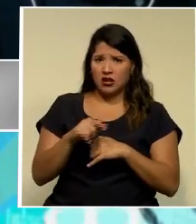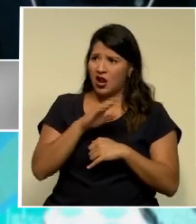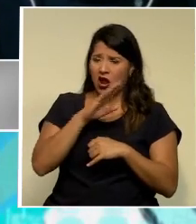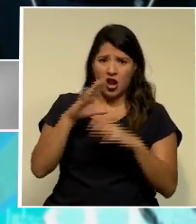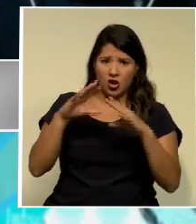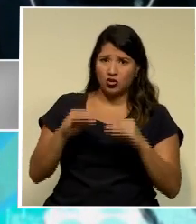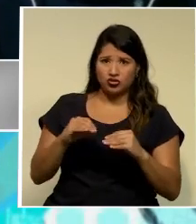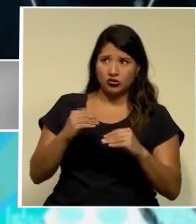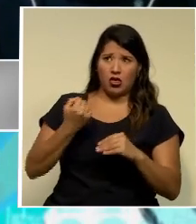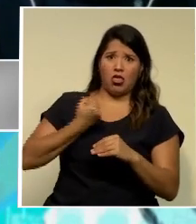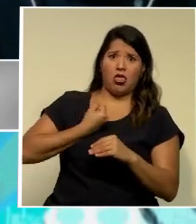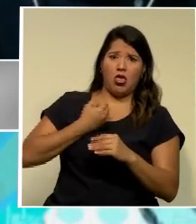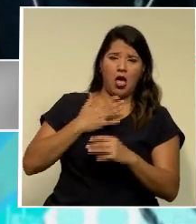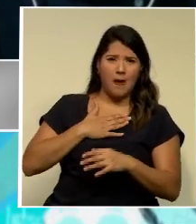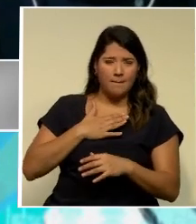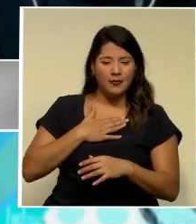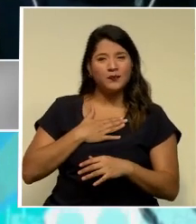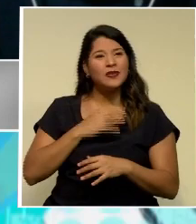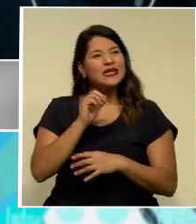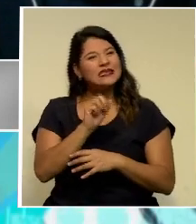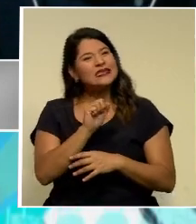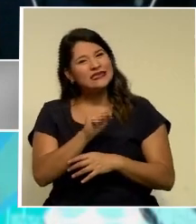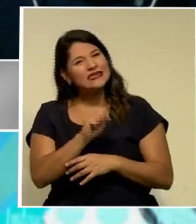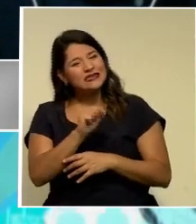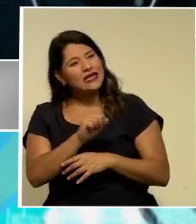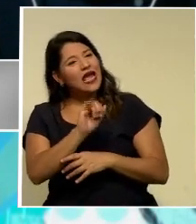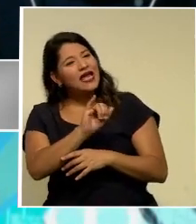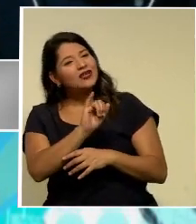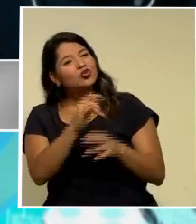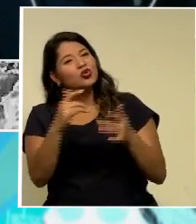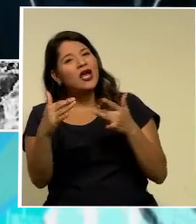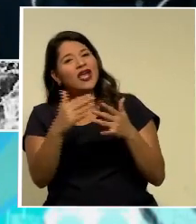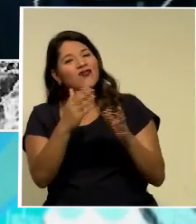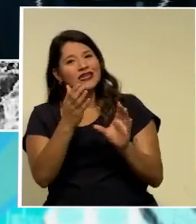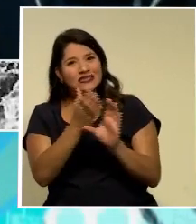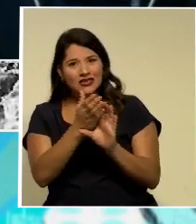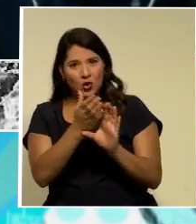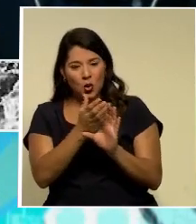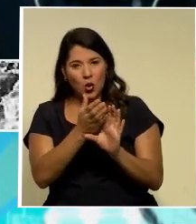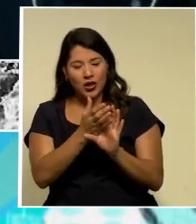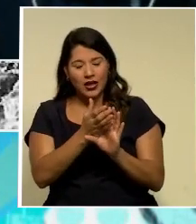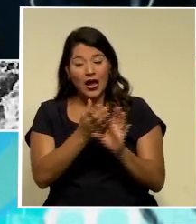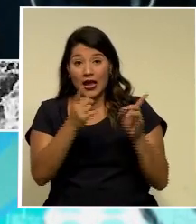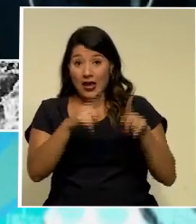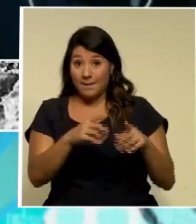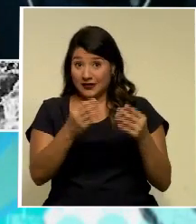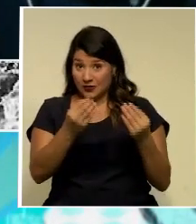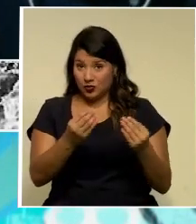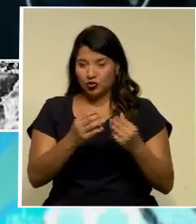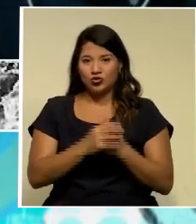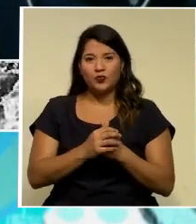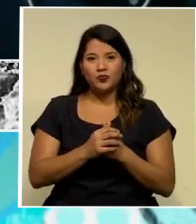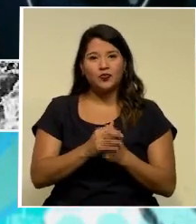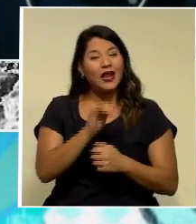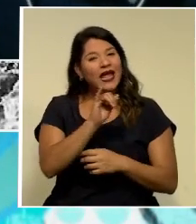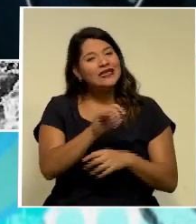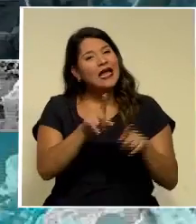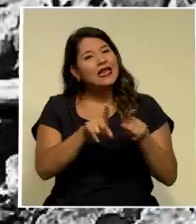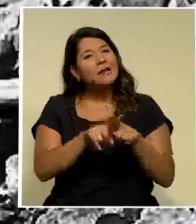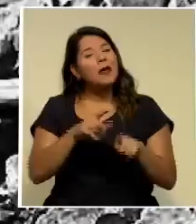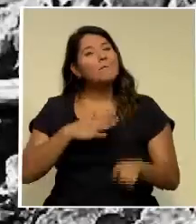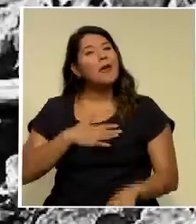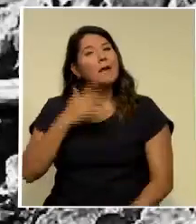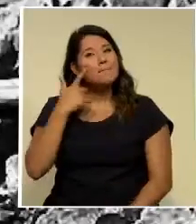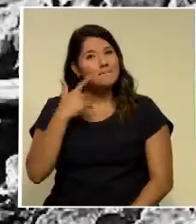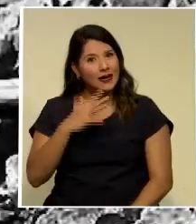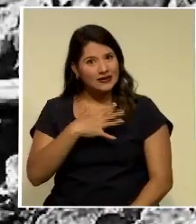esta guerra en el plano psicológico que ocurre muchísimo. Esta también me pareció